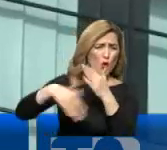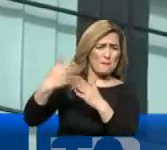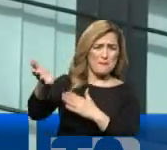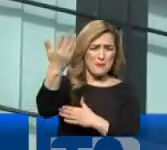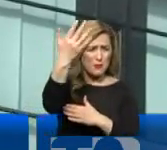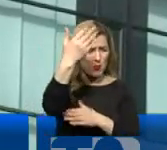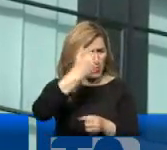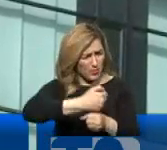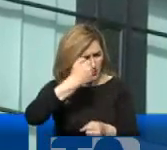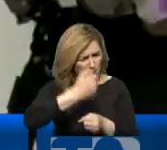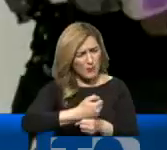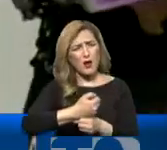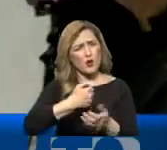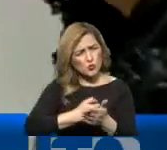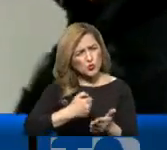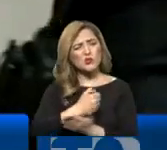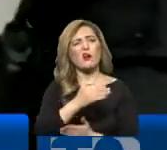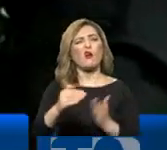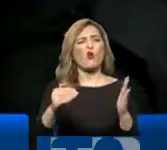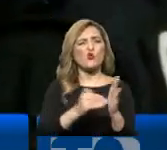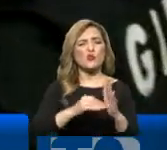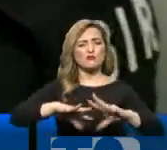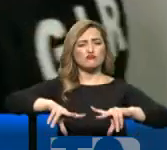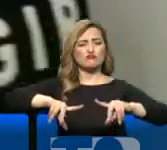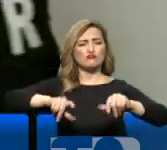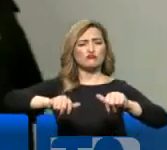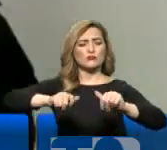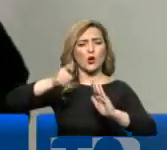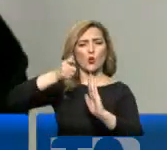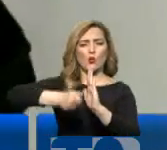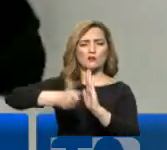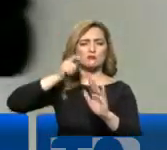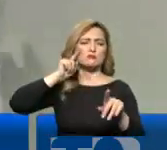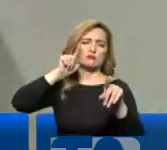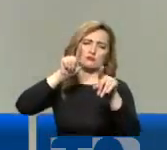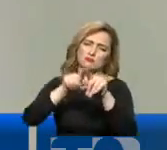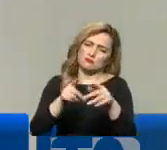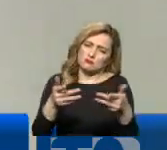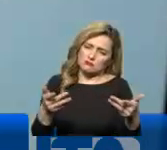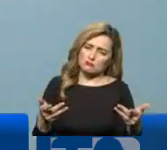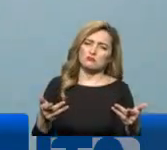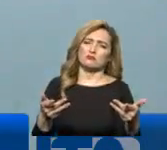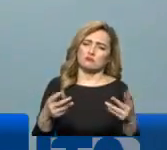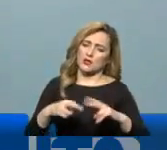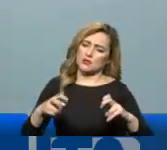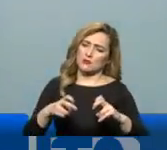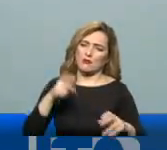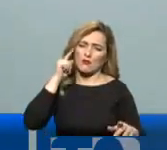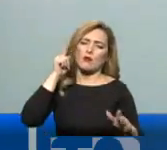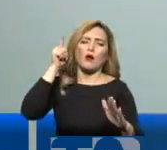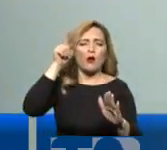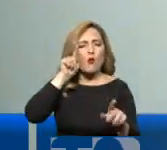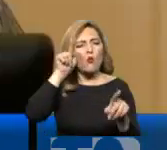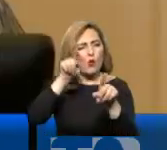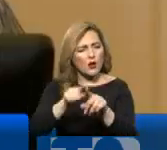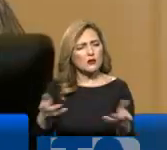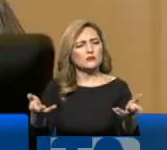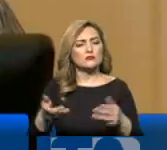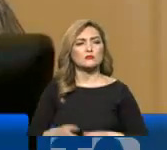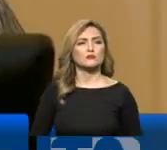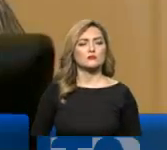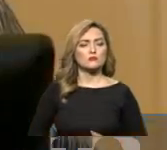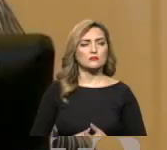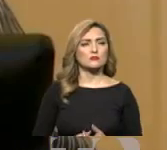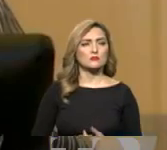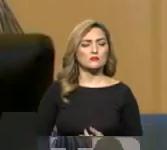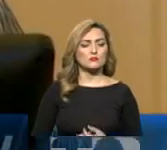de la corrupción y pidió a los jueces actuar en concordancia con los casos investigados por la fiscalía.